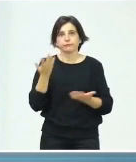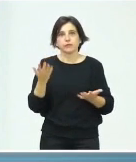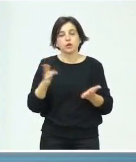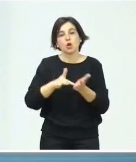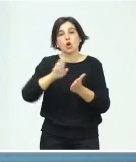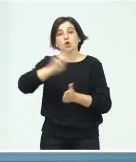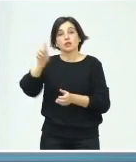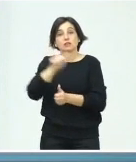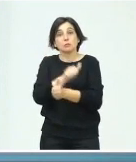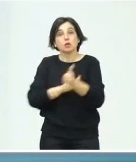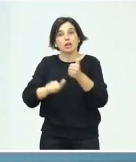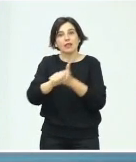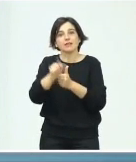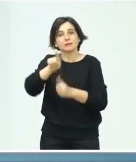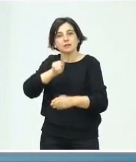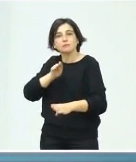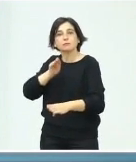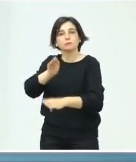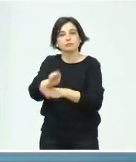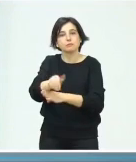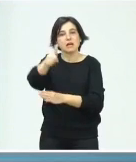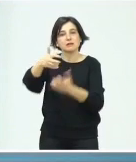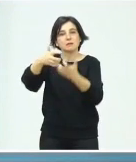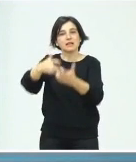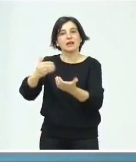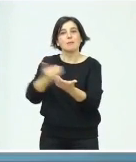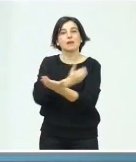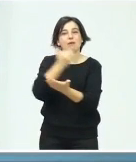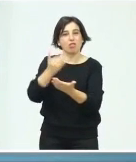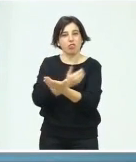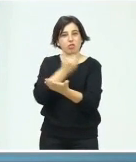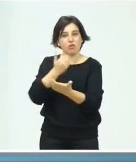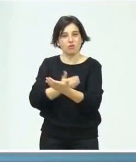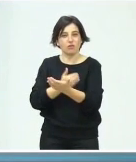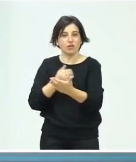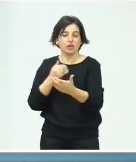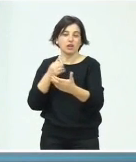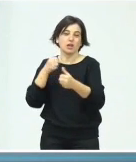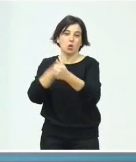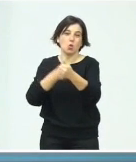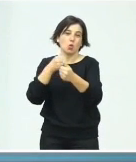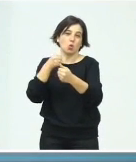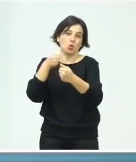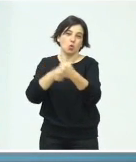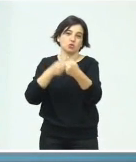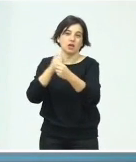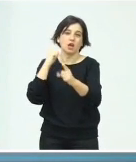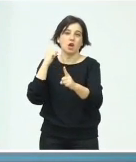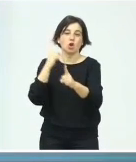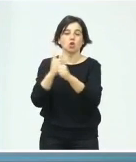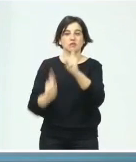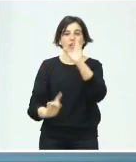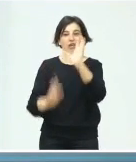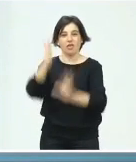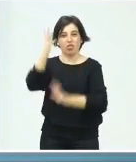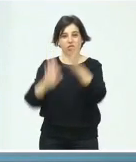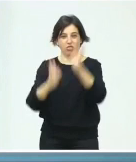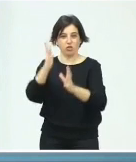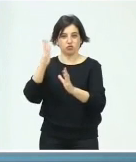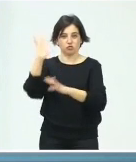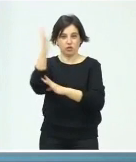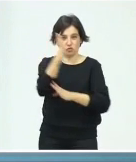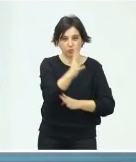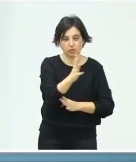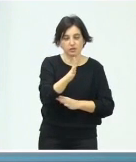estarán reforzar las inversiones y ayudas en materia de prevención y lucha contra los incendios forestales, los programas en espacios